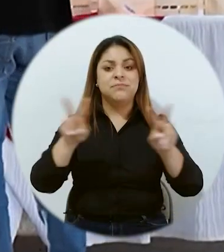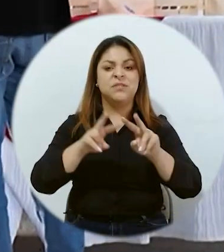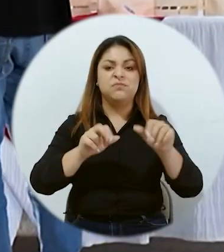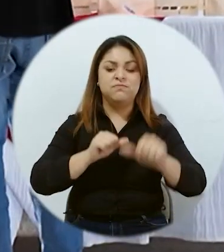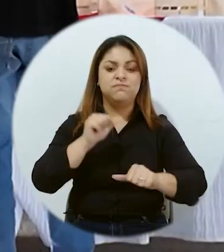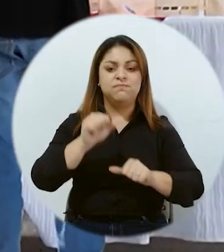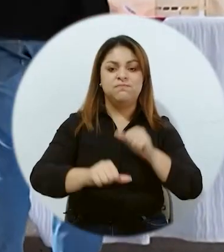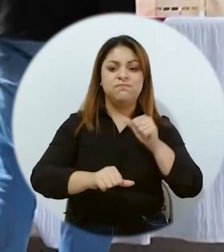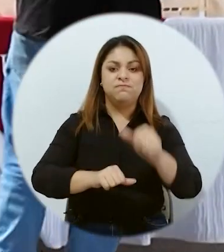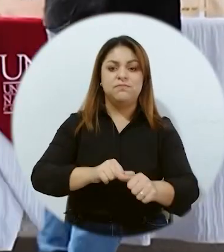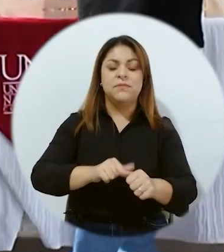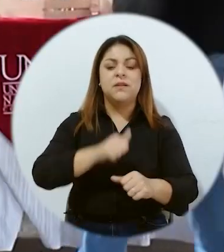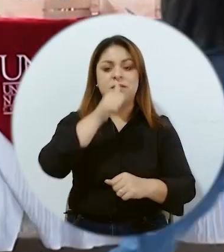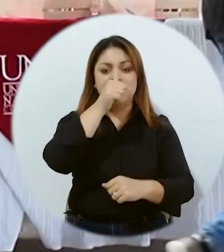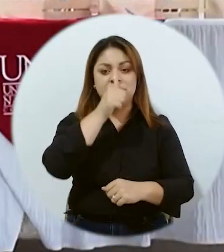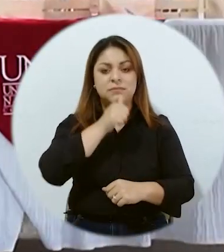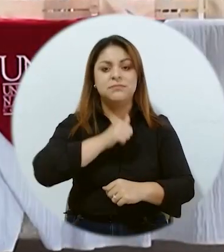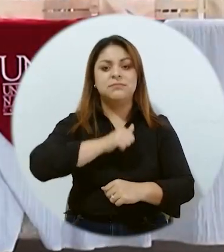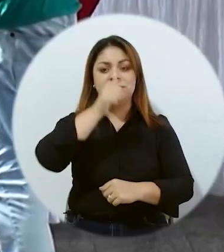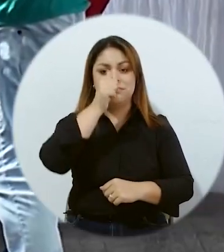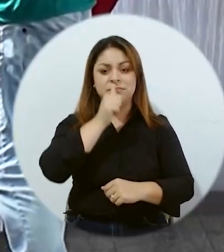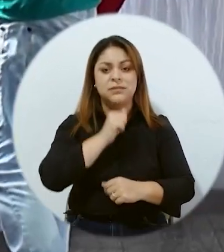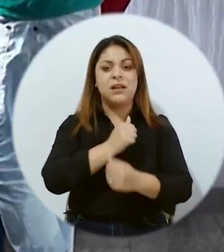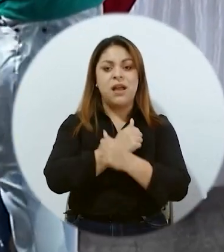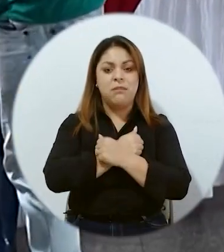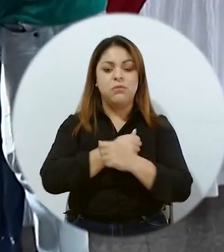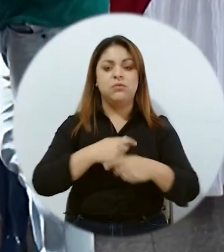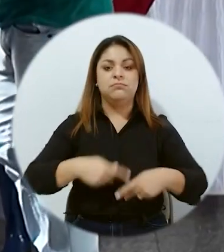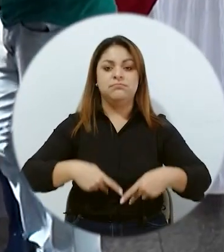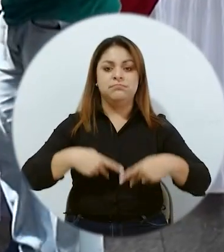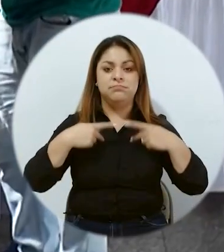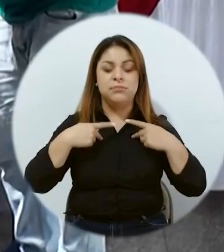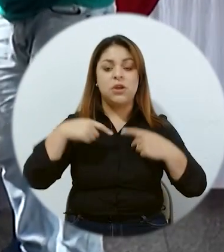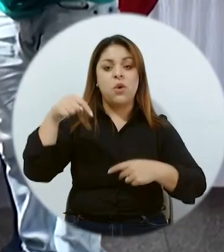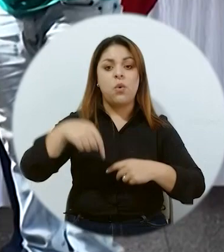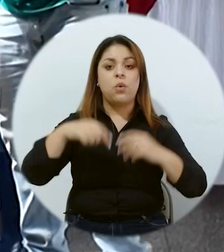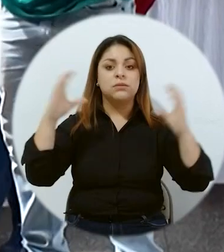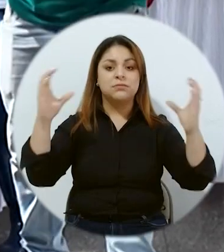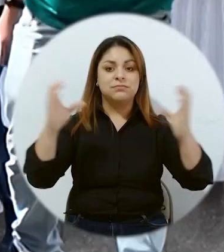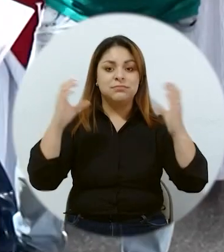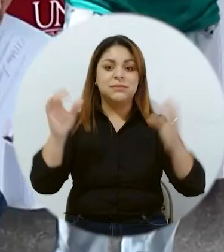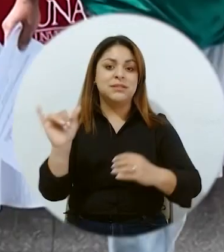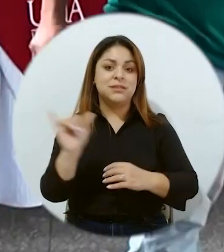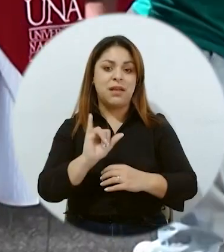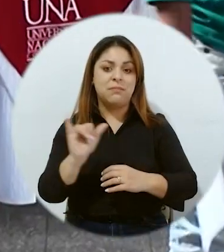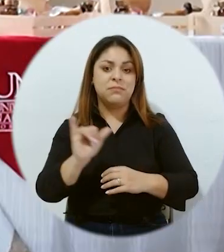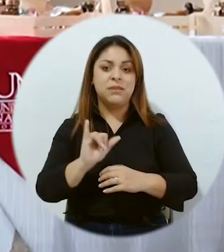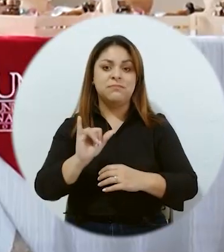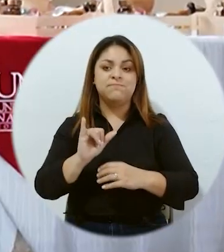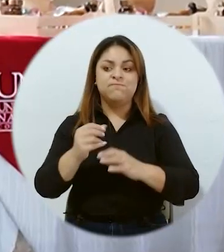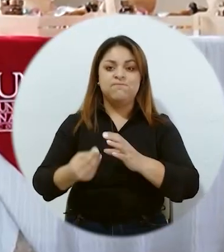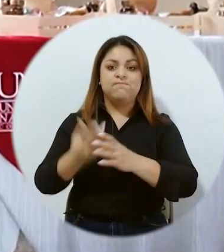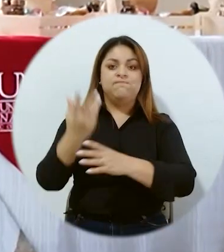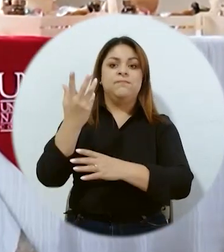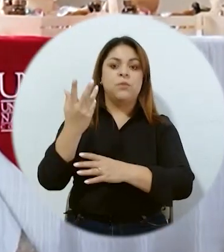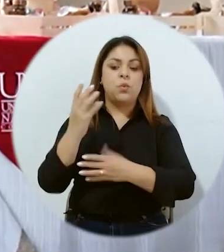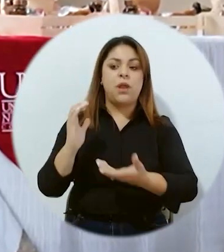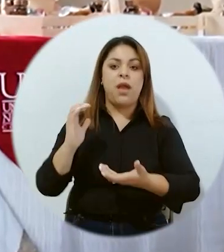del esfuerzo, la paciencia y el amor por la vida. Hoy celebramos también los frutos de una